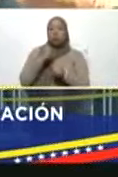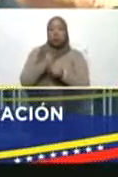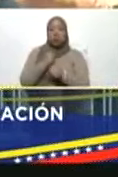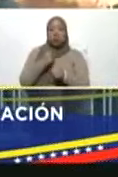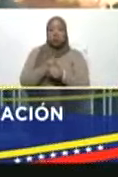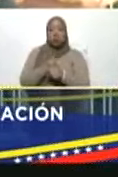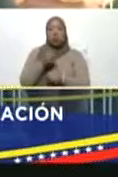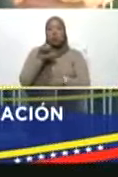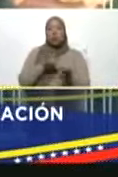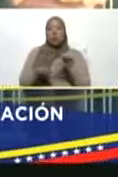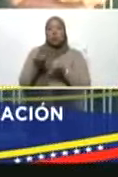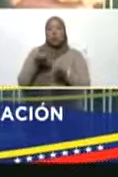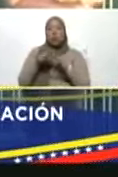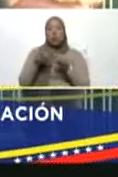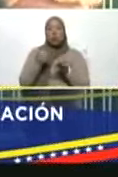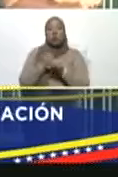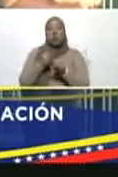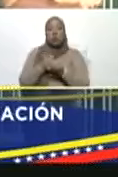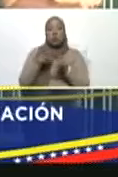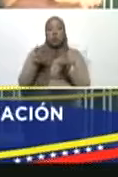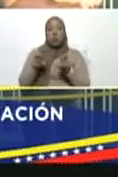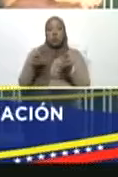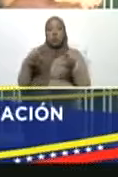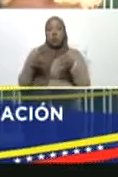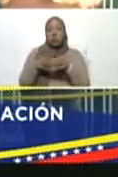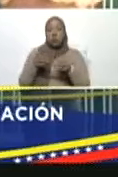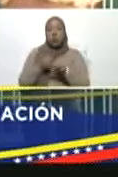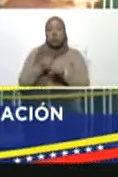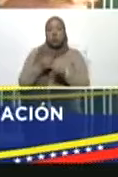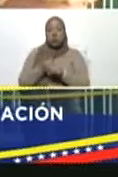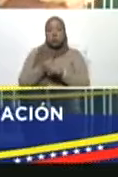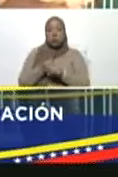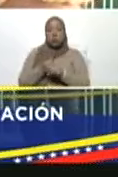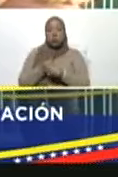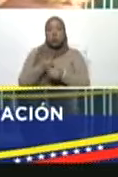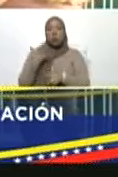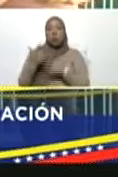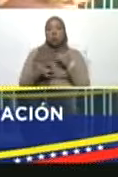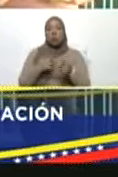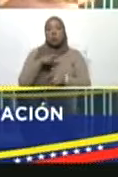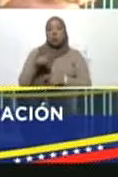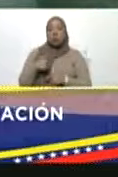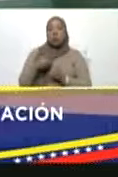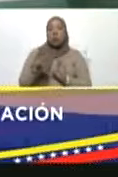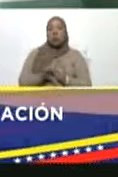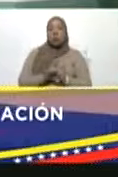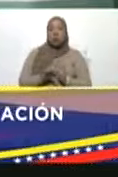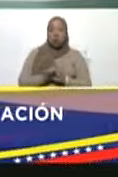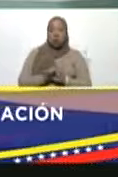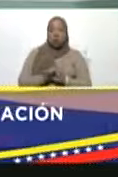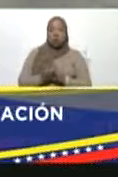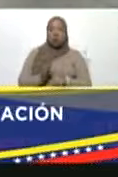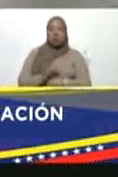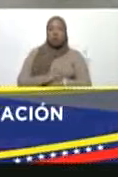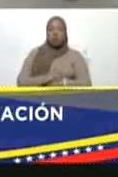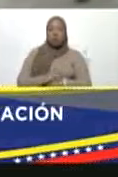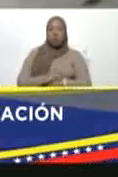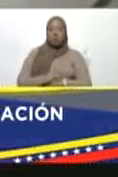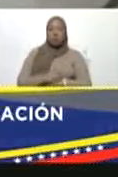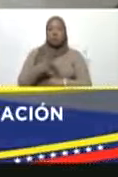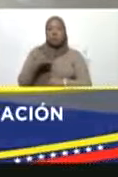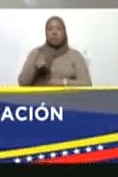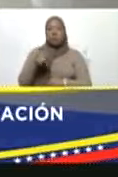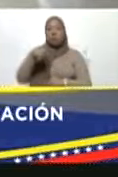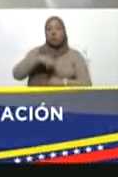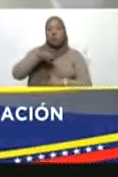unos laboratorios totalmente equipados, ¿ok? Lo que estábamos hablando de la línea de producción, okay, tenemos